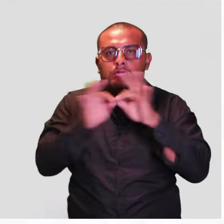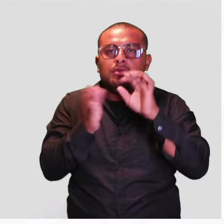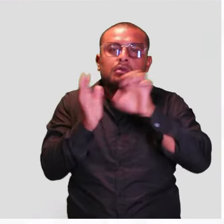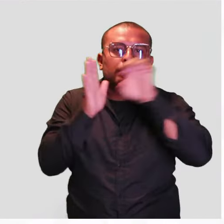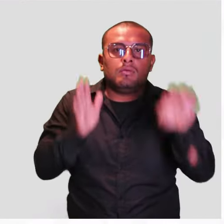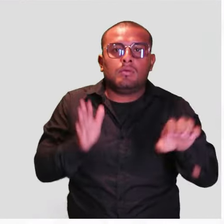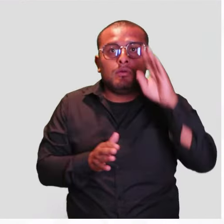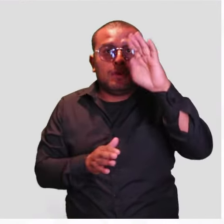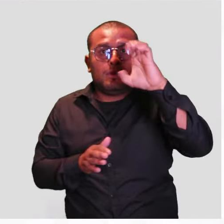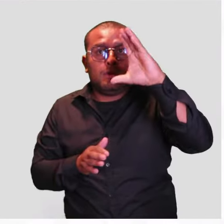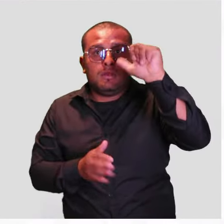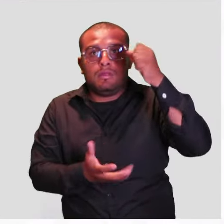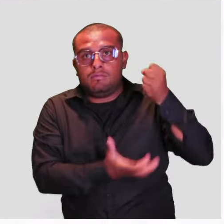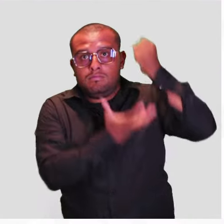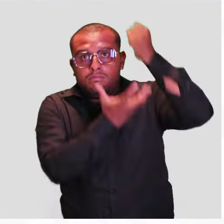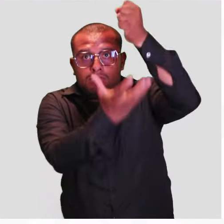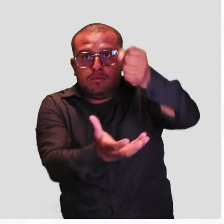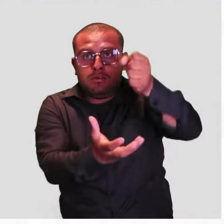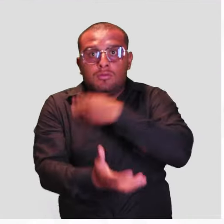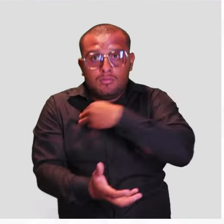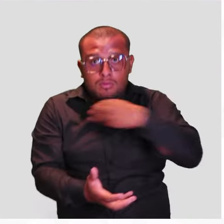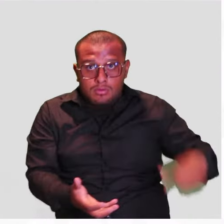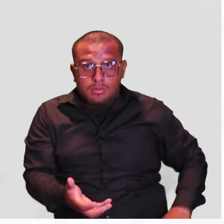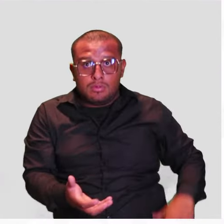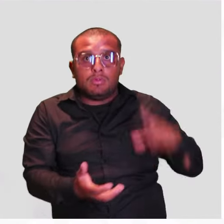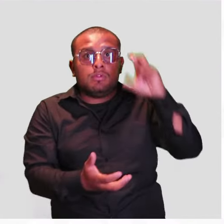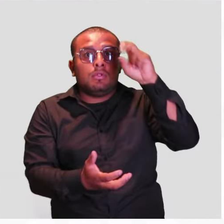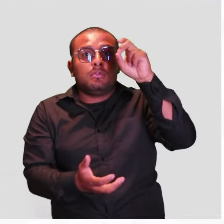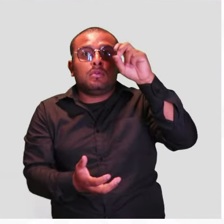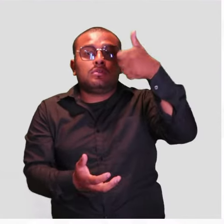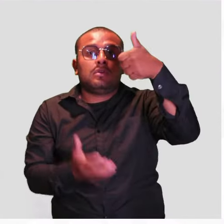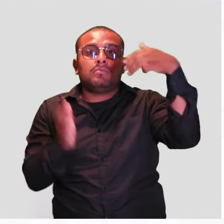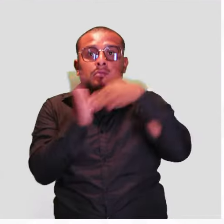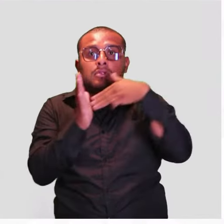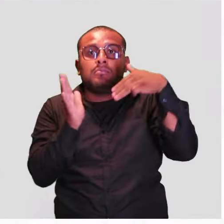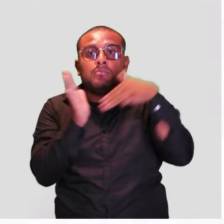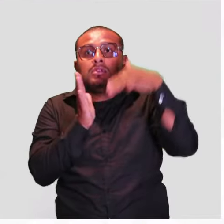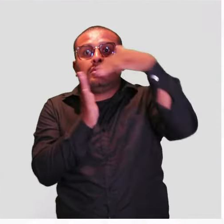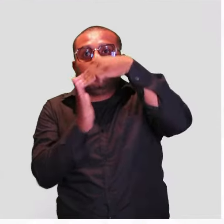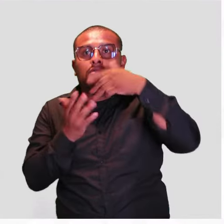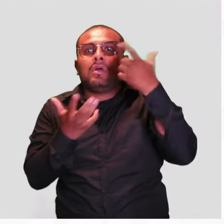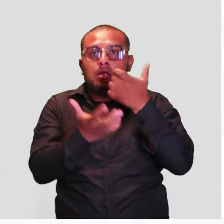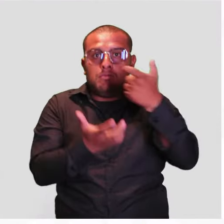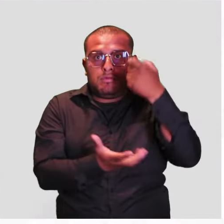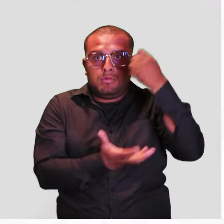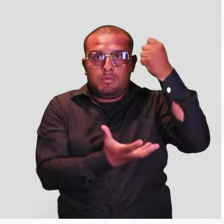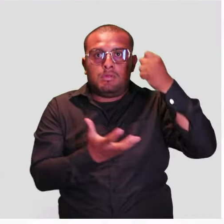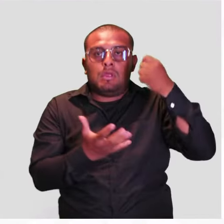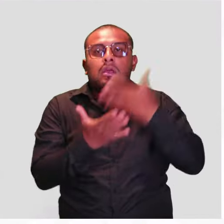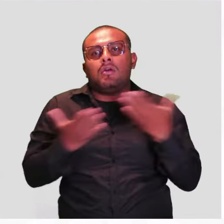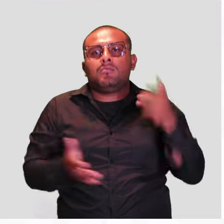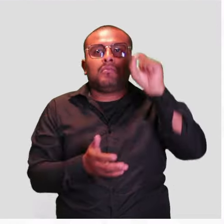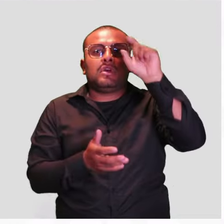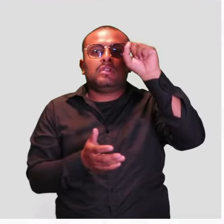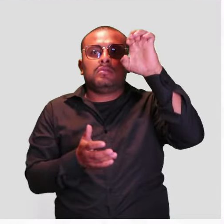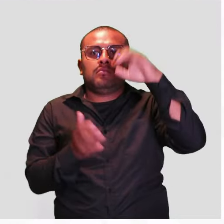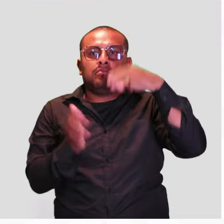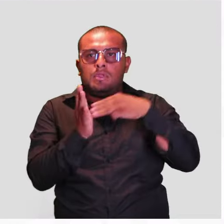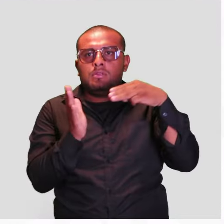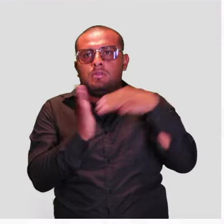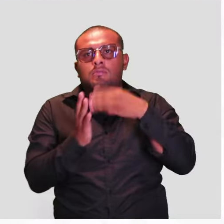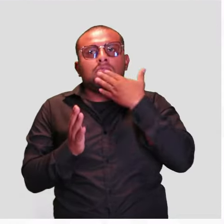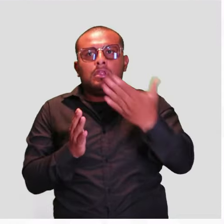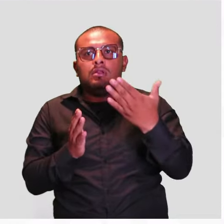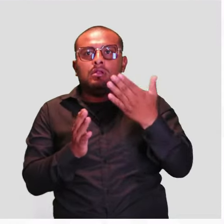de 12,000 becas y 36 millones de pesos a 20,000 becas y, por supuesto, 60 millones de pesos directos